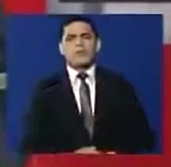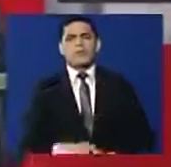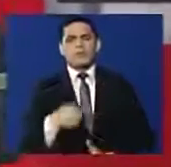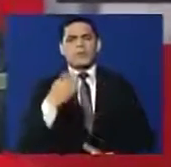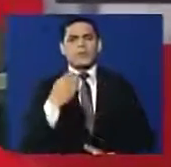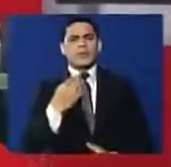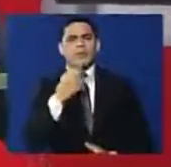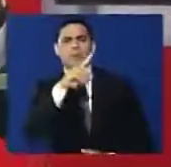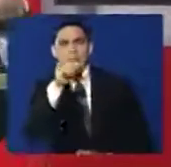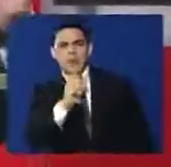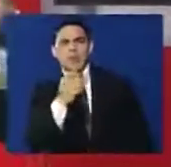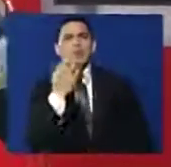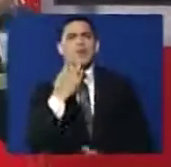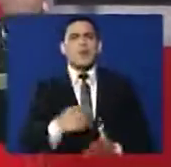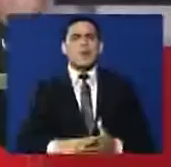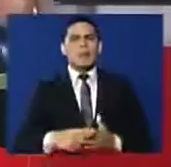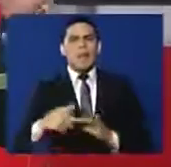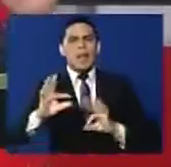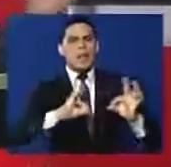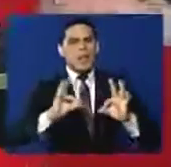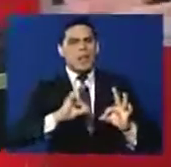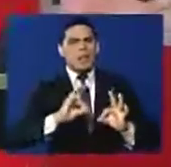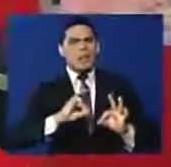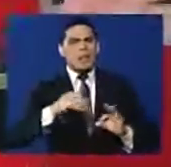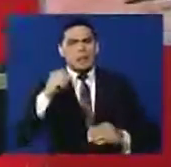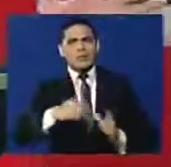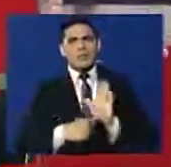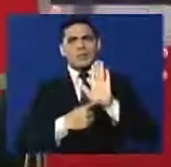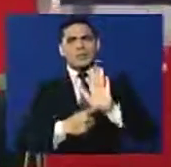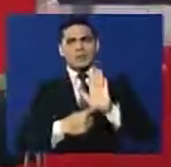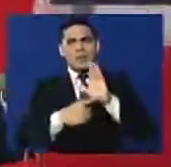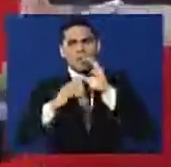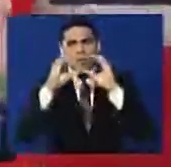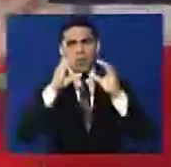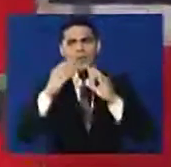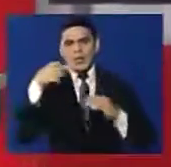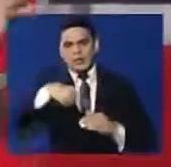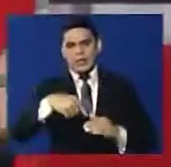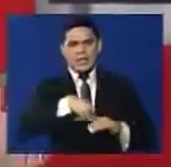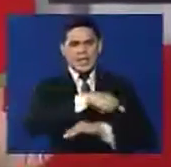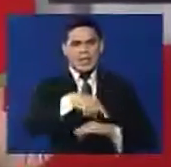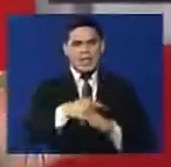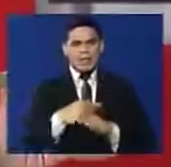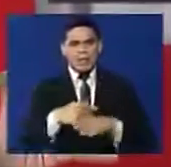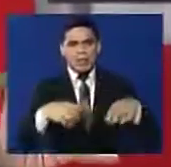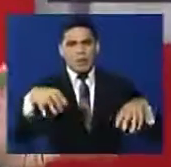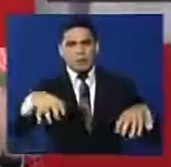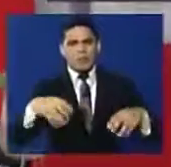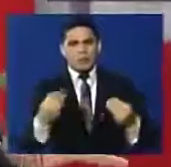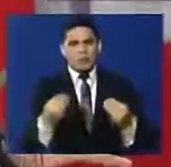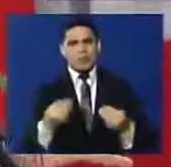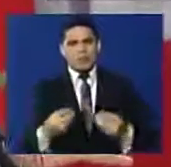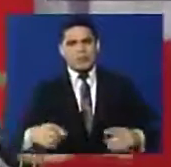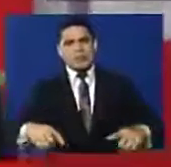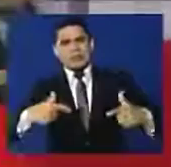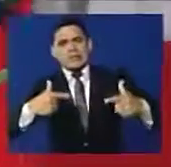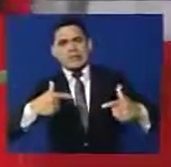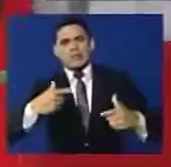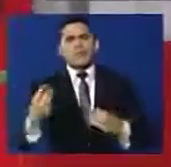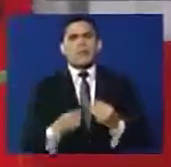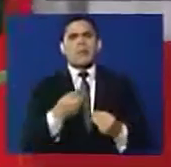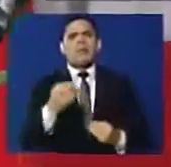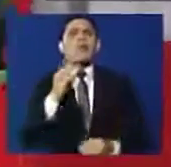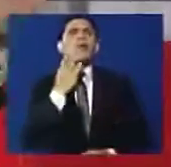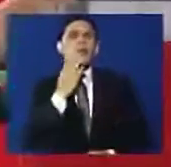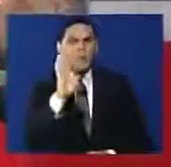teatro se abre como brecha de expresión comunicacional en este tiempo político de polarización, en este momento, sí.